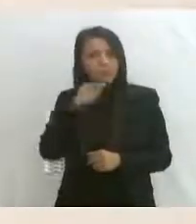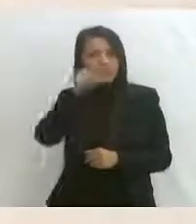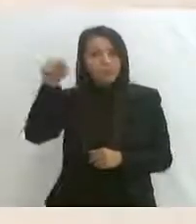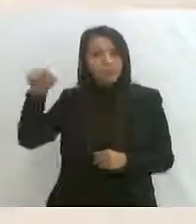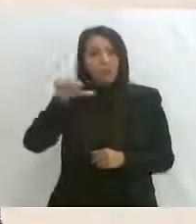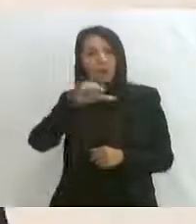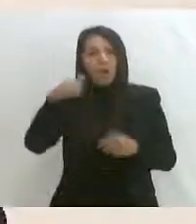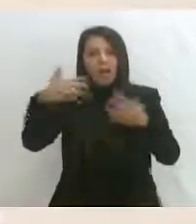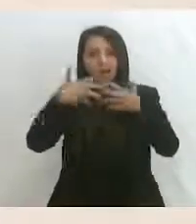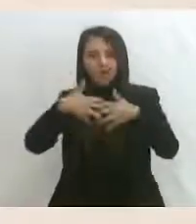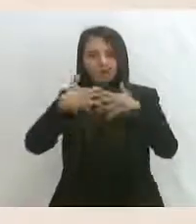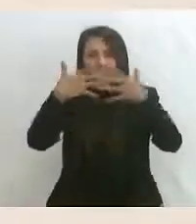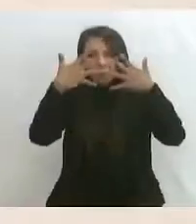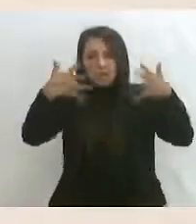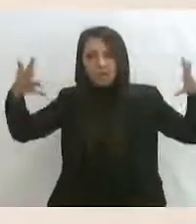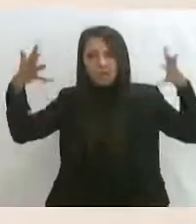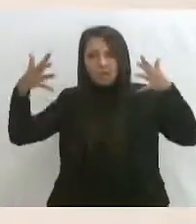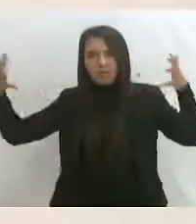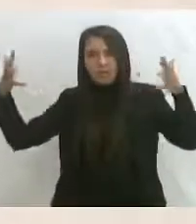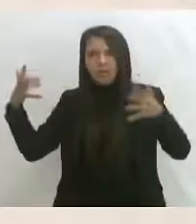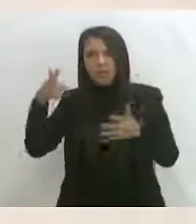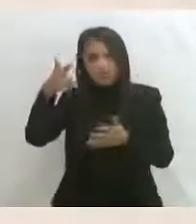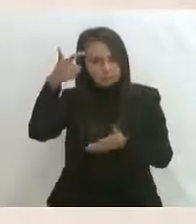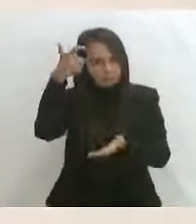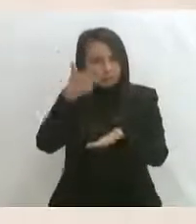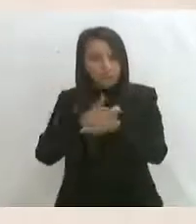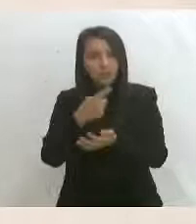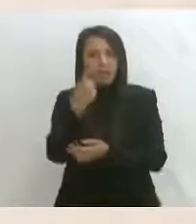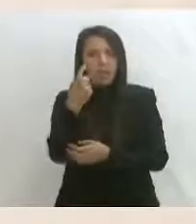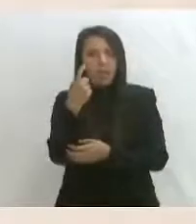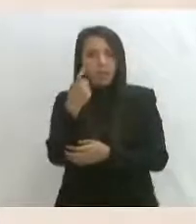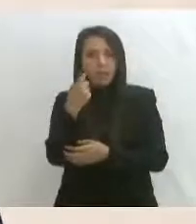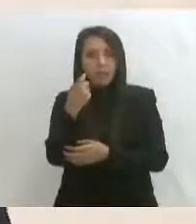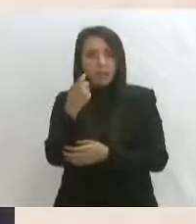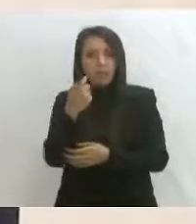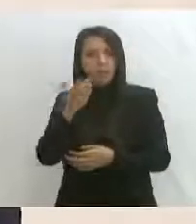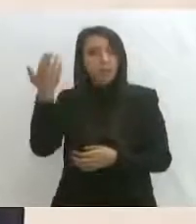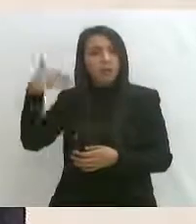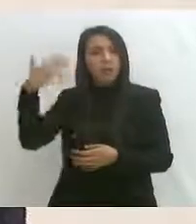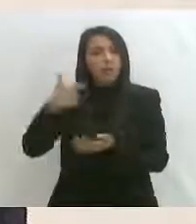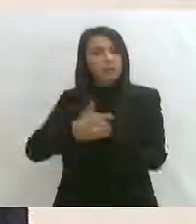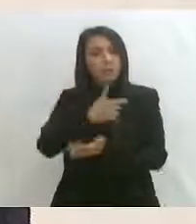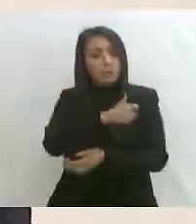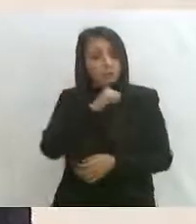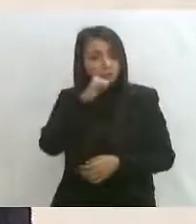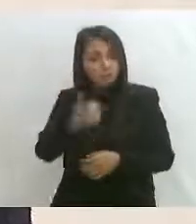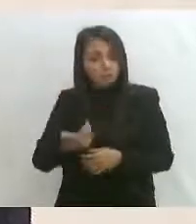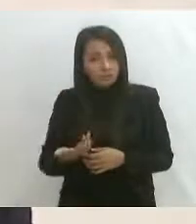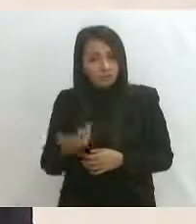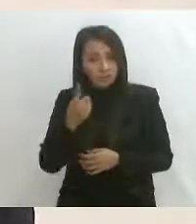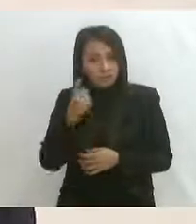grandes corporaciones que no pagaban.